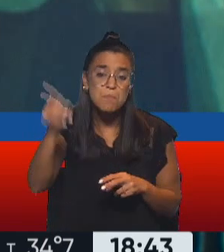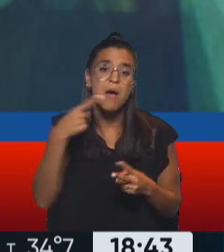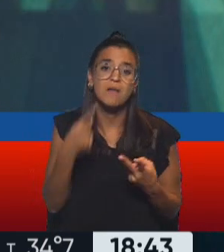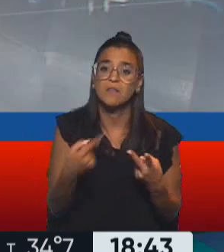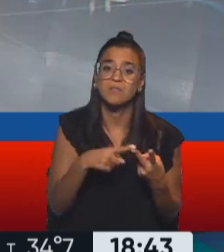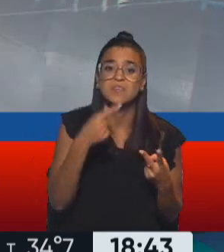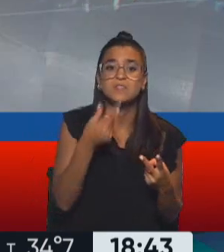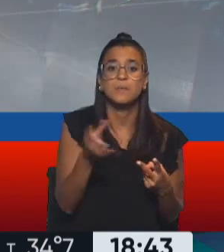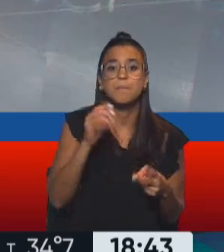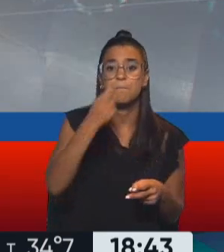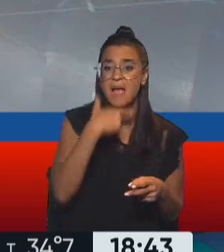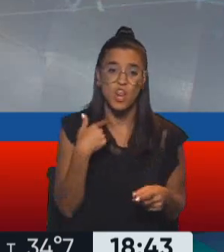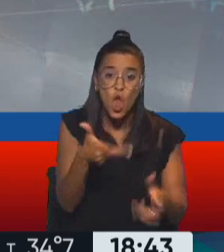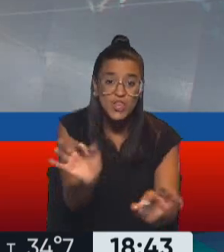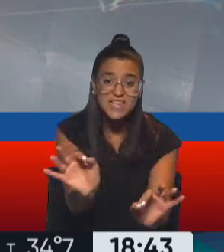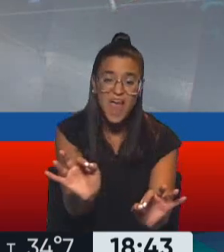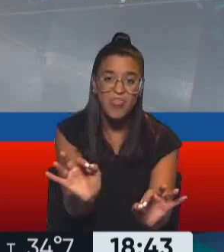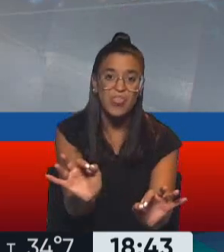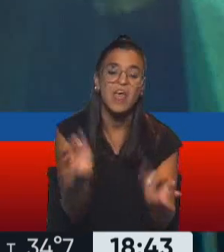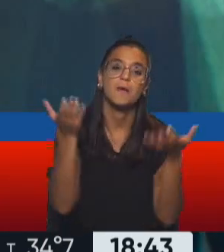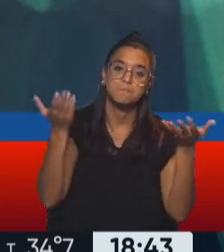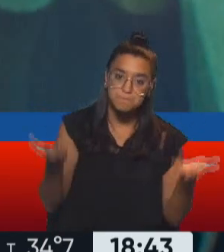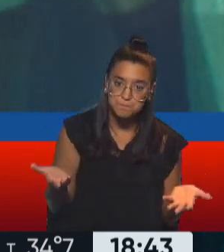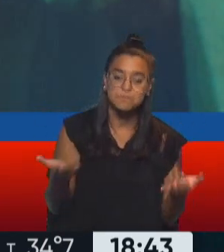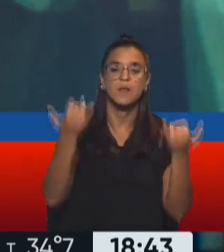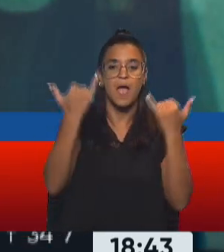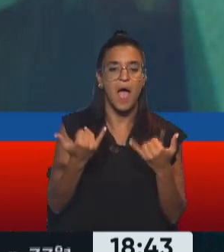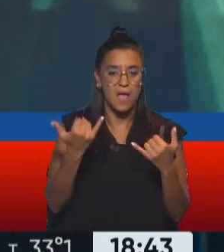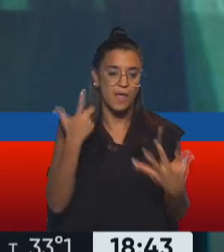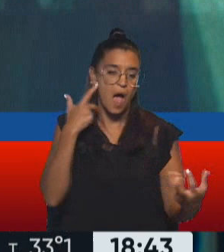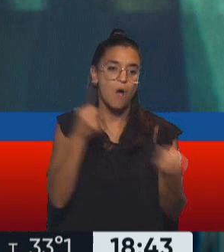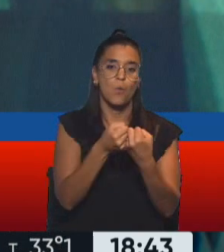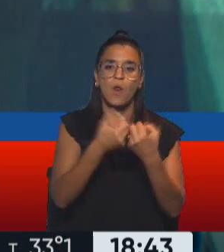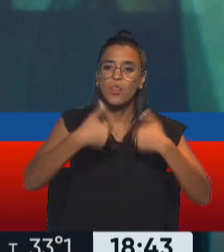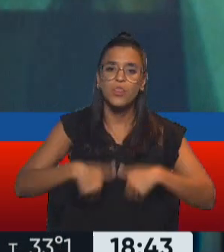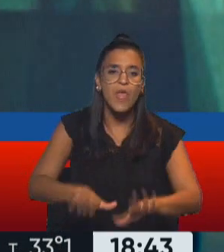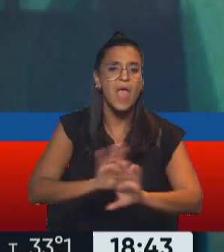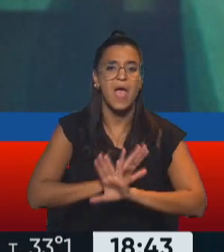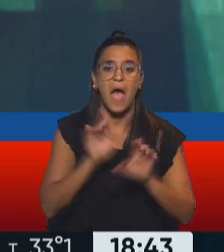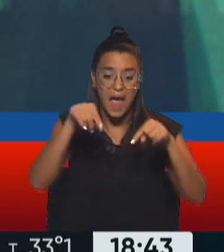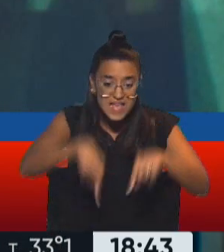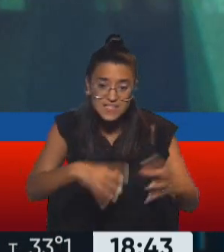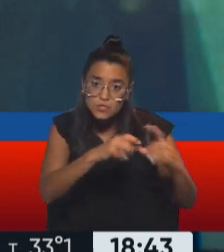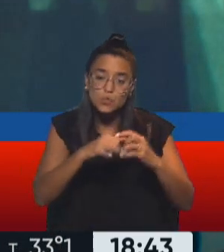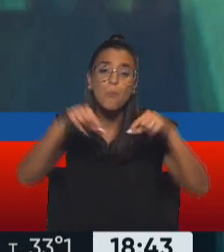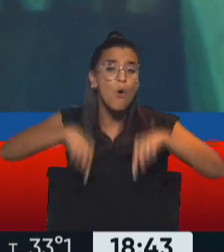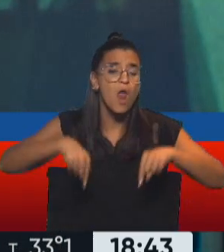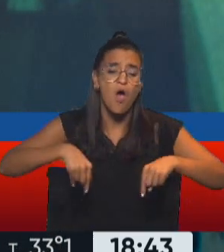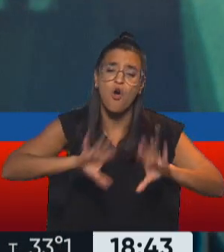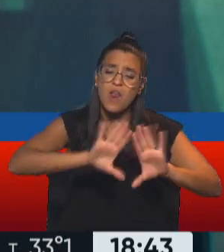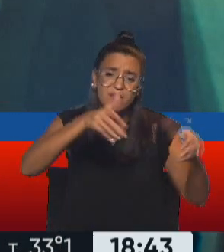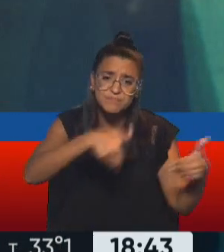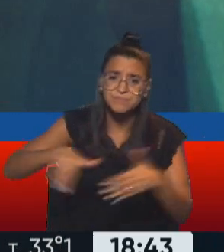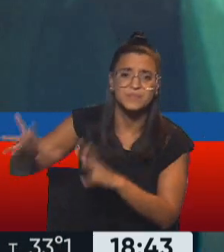aparece un nombre que es el de Mauricio Macri. Entonces, evidentemente, hay una consonancia en dejar al menos en esta discusión, por ahora,